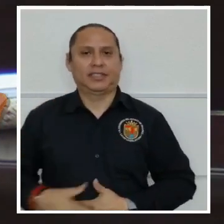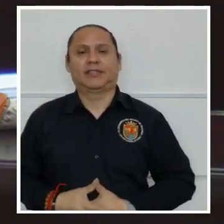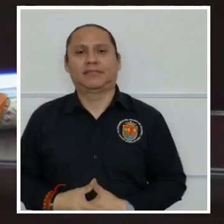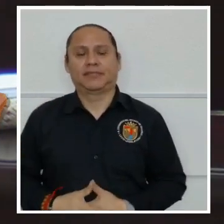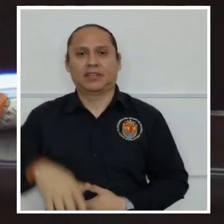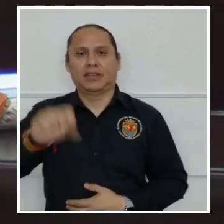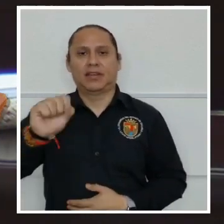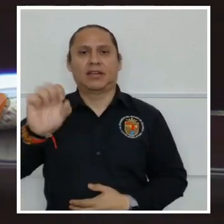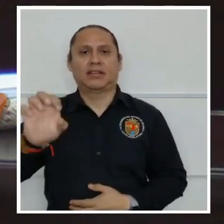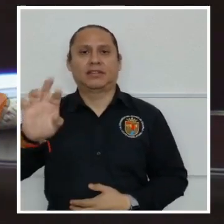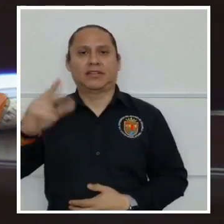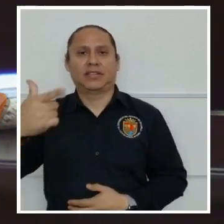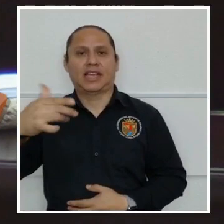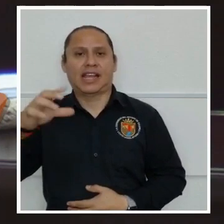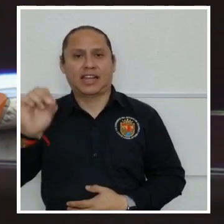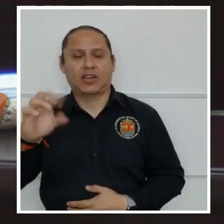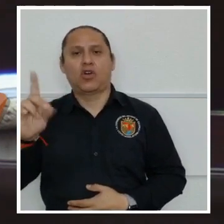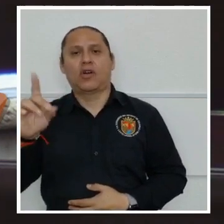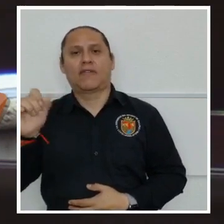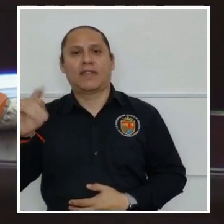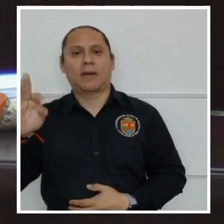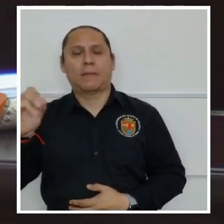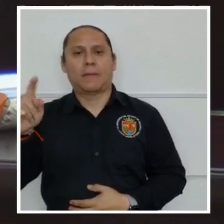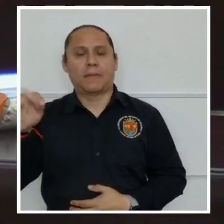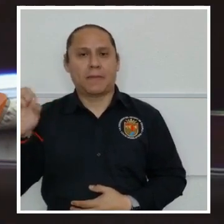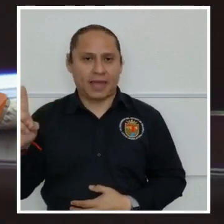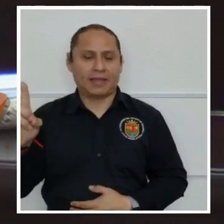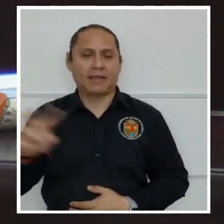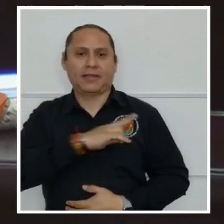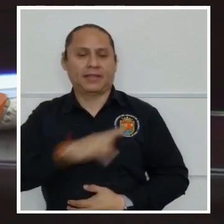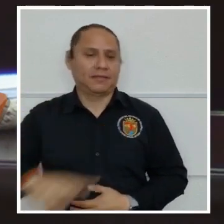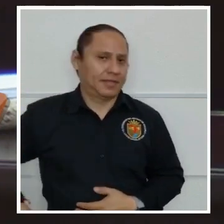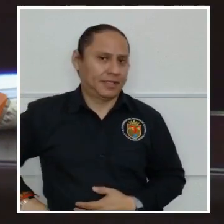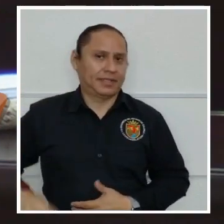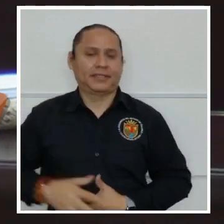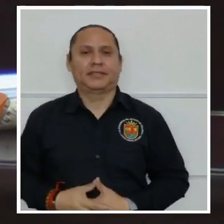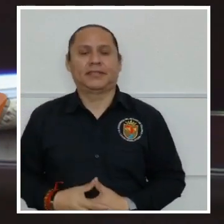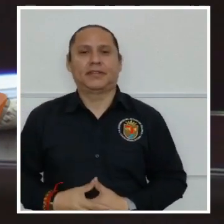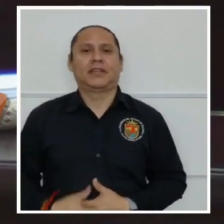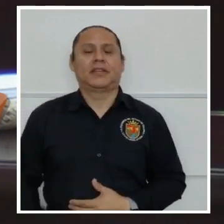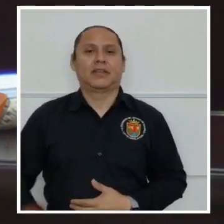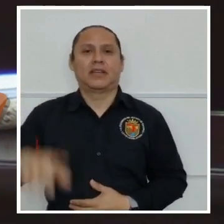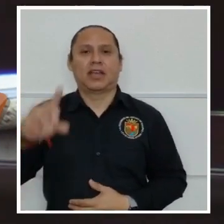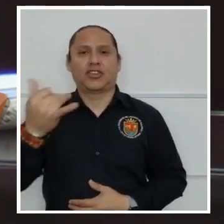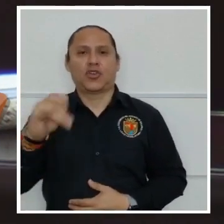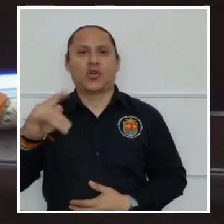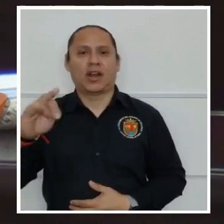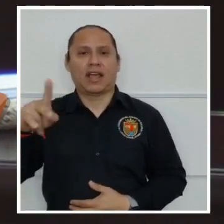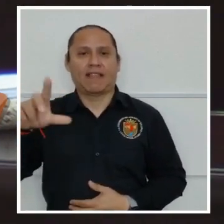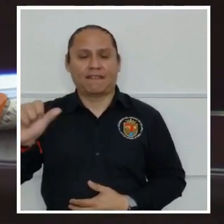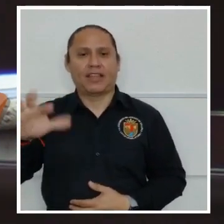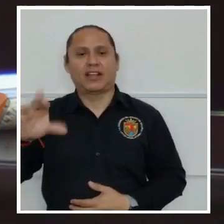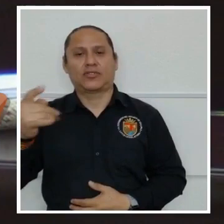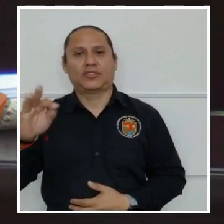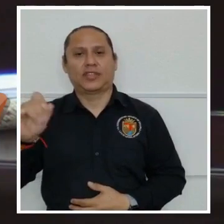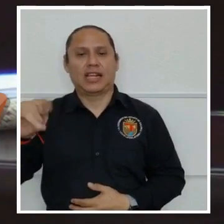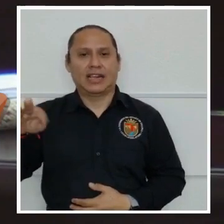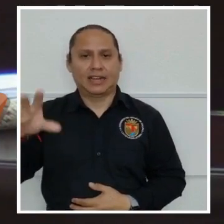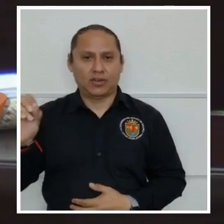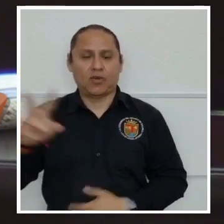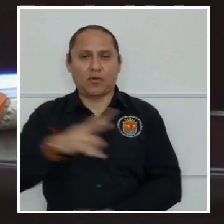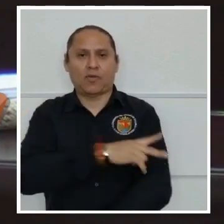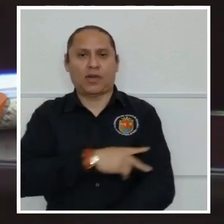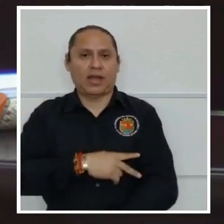presidente, diputado Sergio David Molina Gómez, vicepresidente, diputada Yolanda del Rosario Correa